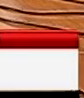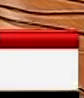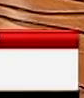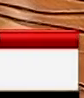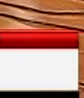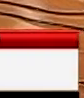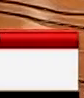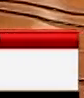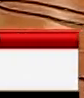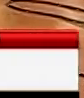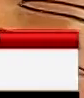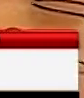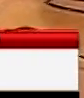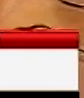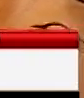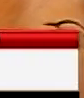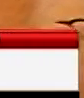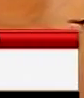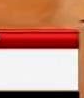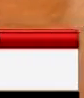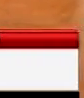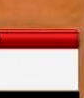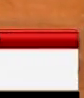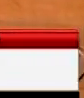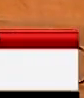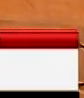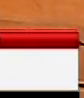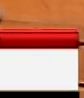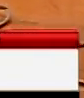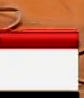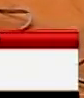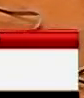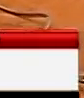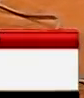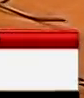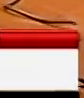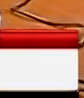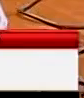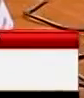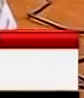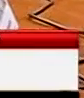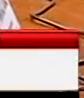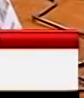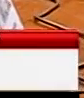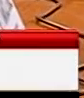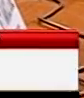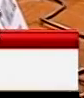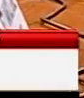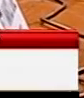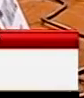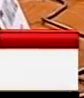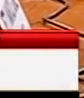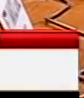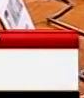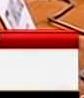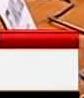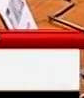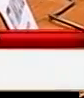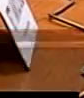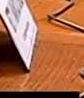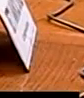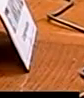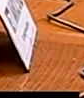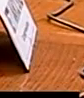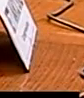siguiente viceministro como diciendo no viceministro de gestión pedagógica donde tenía la conservación semana